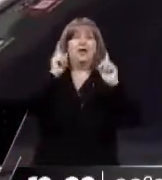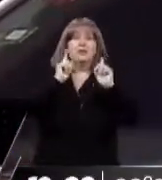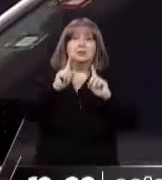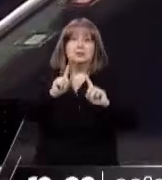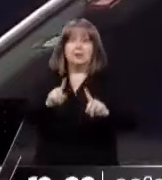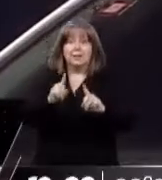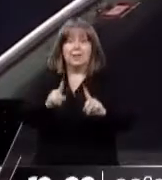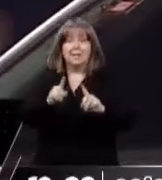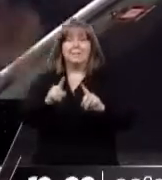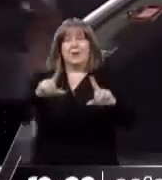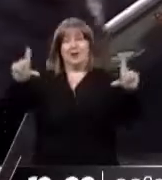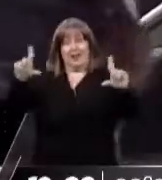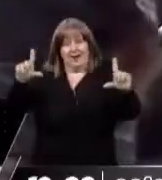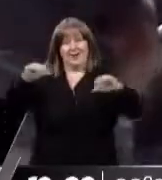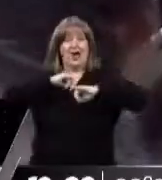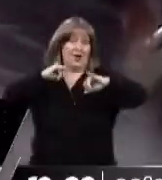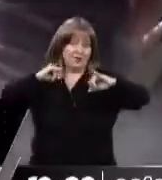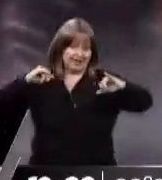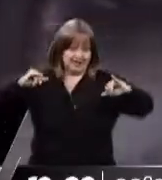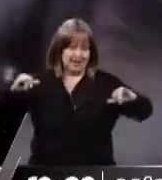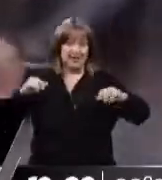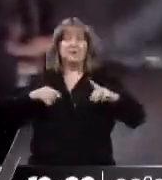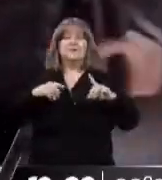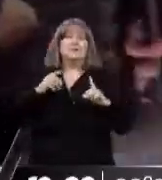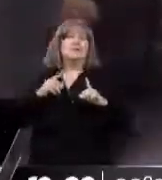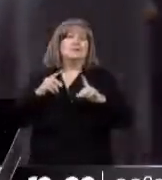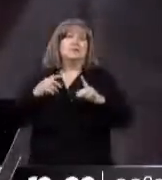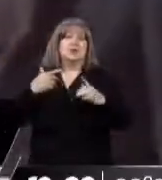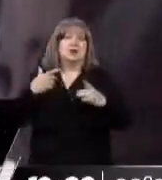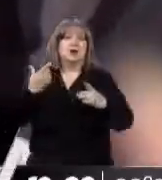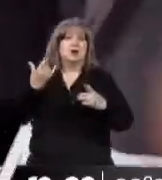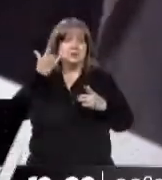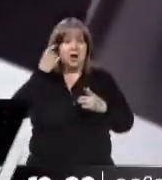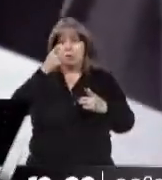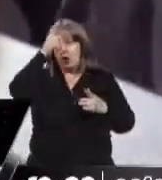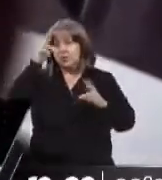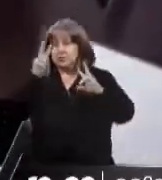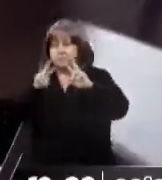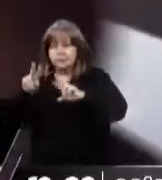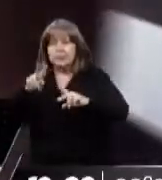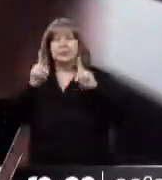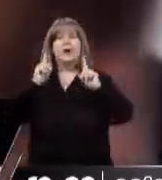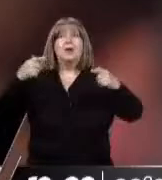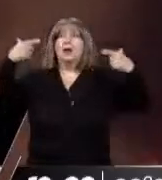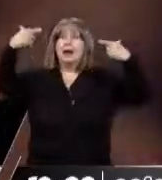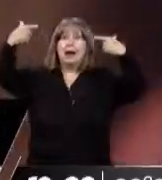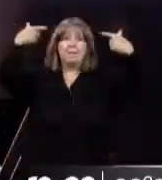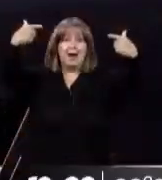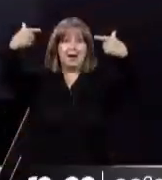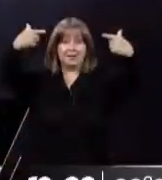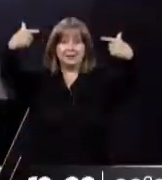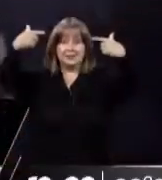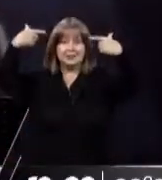concurrencia de la militancia allí a las afueras de la casa de cristina fernández como así también los